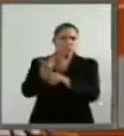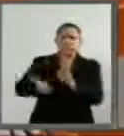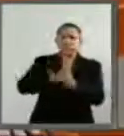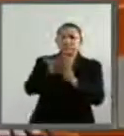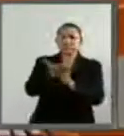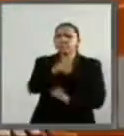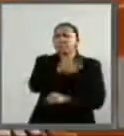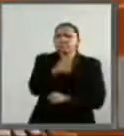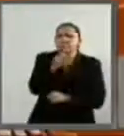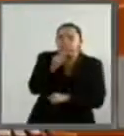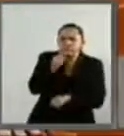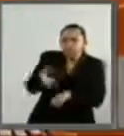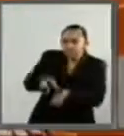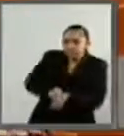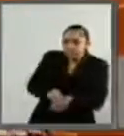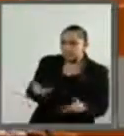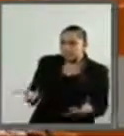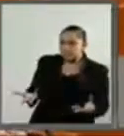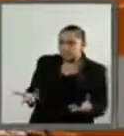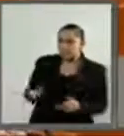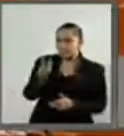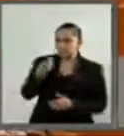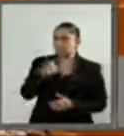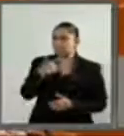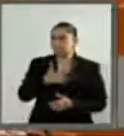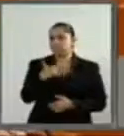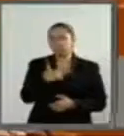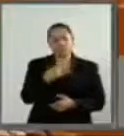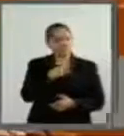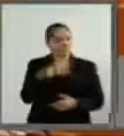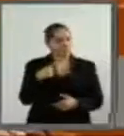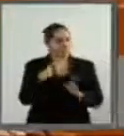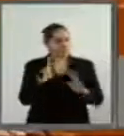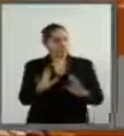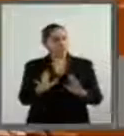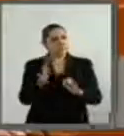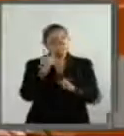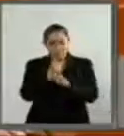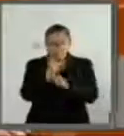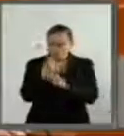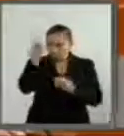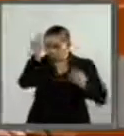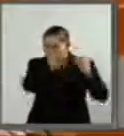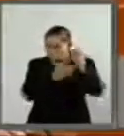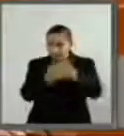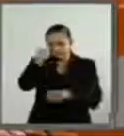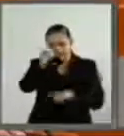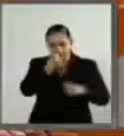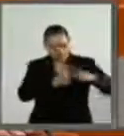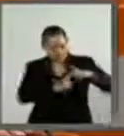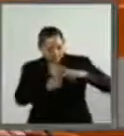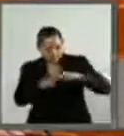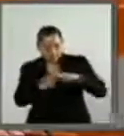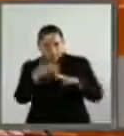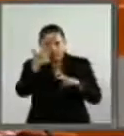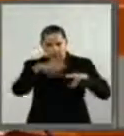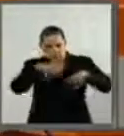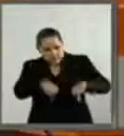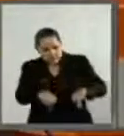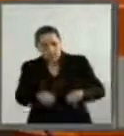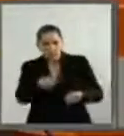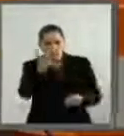que pues también es importante que haya una revisión del ejercicio de los recursos para tener certeza pues que estos